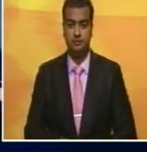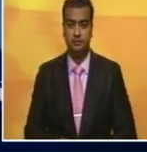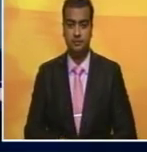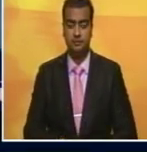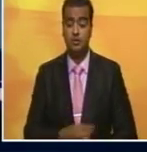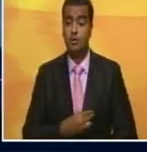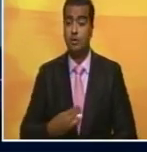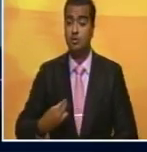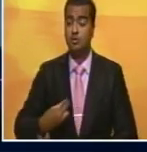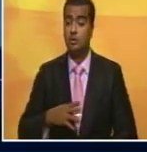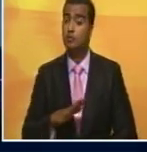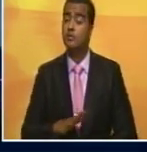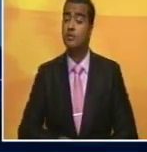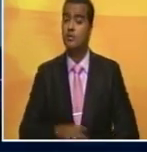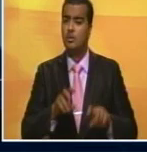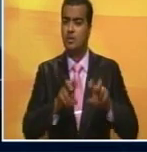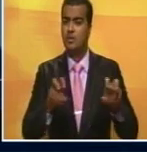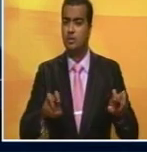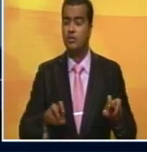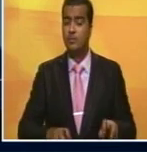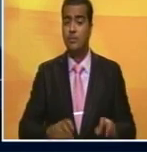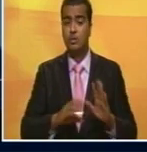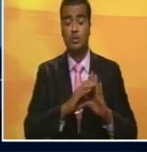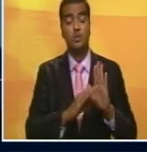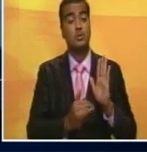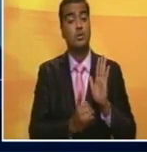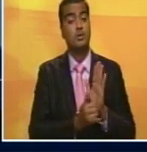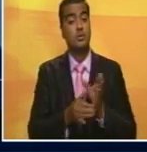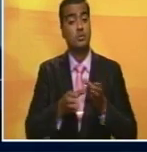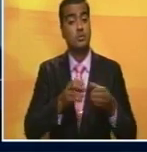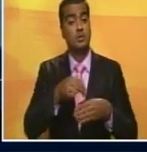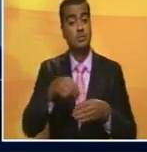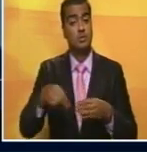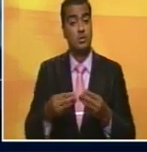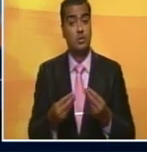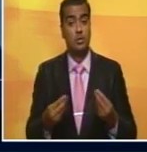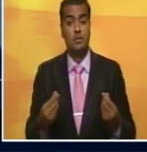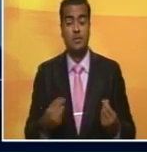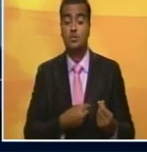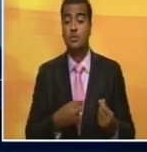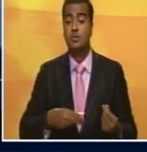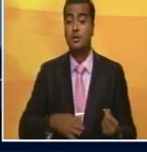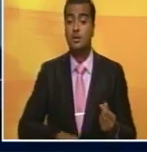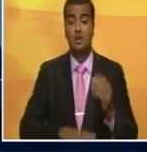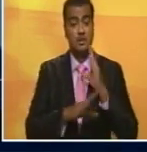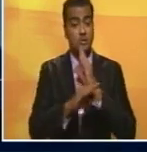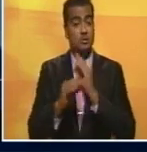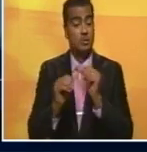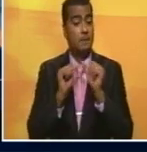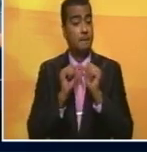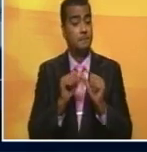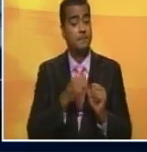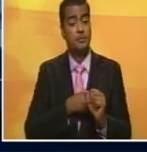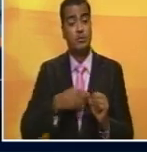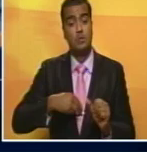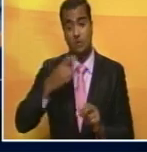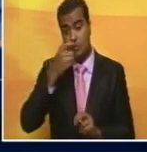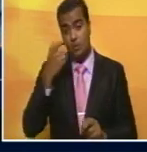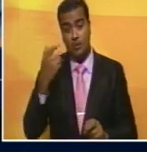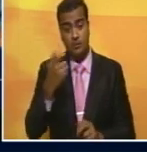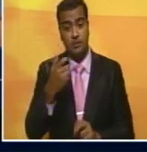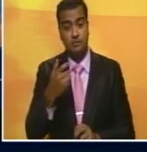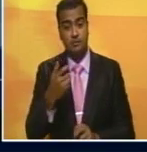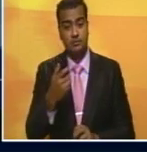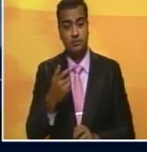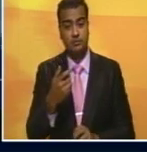Nosotros tuvimos reunidos los constituyentes con el Consejo Nacional de Economía, hemos estado en discusiones permanentes con nuestro pueblo y vamos.